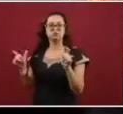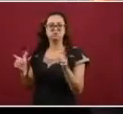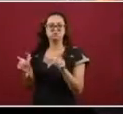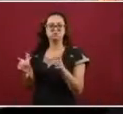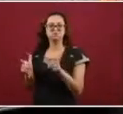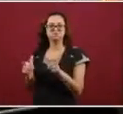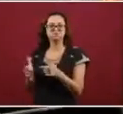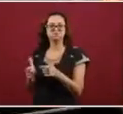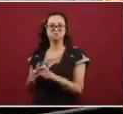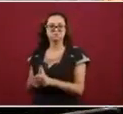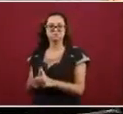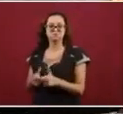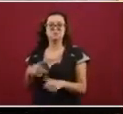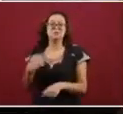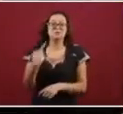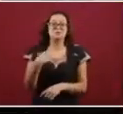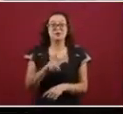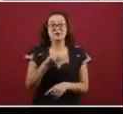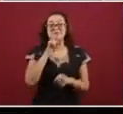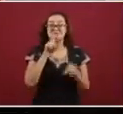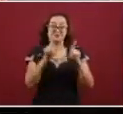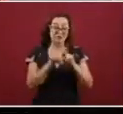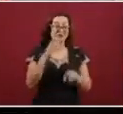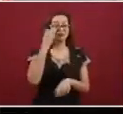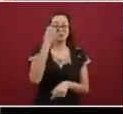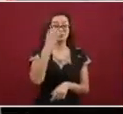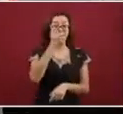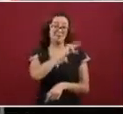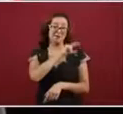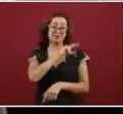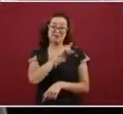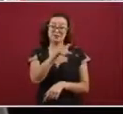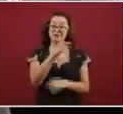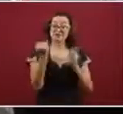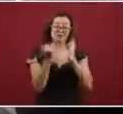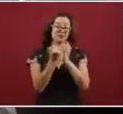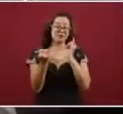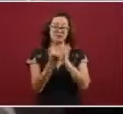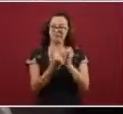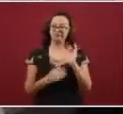momento en que se estancó la matrícula